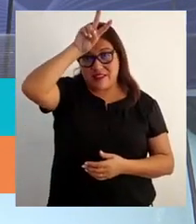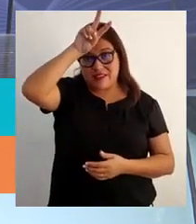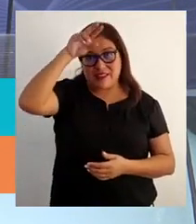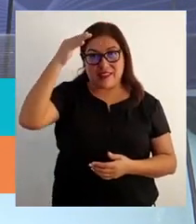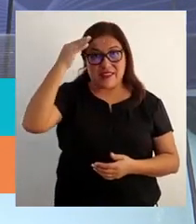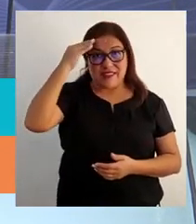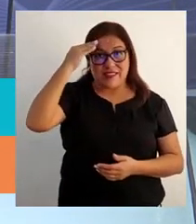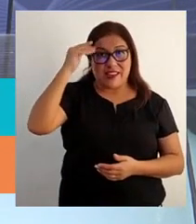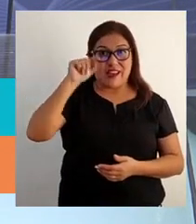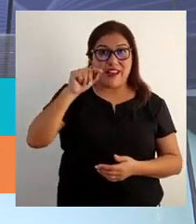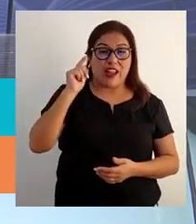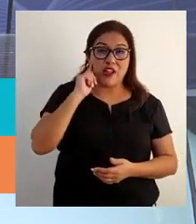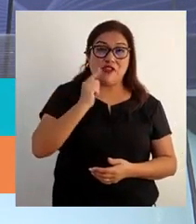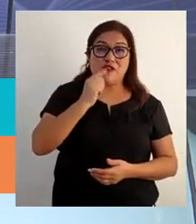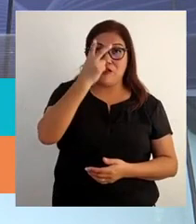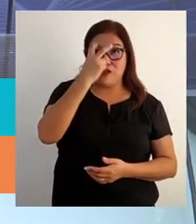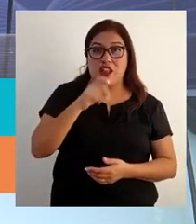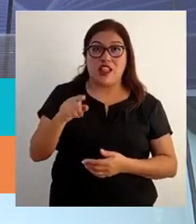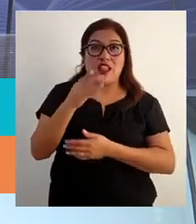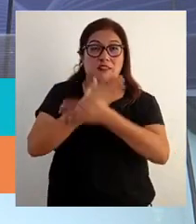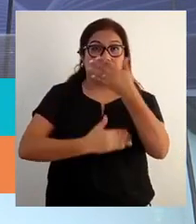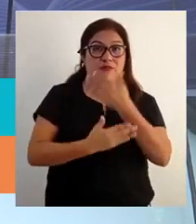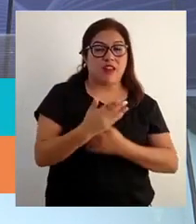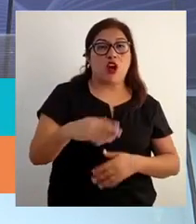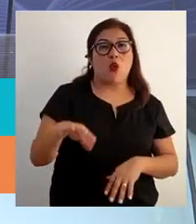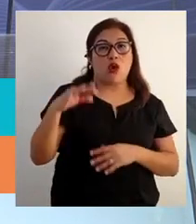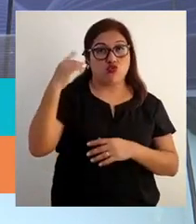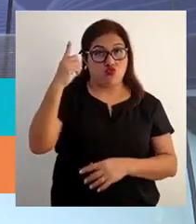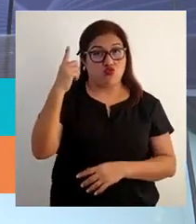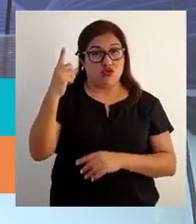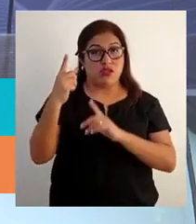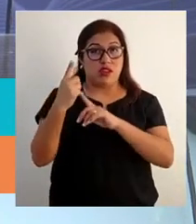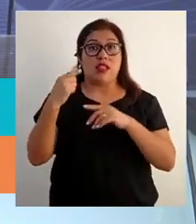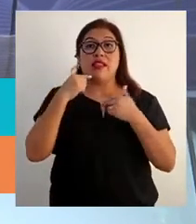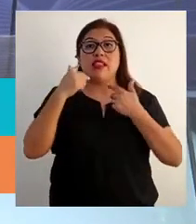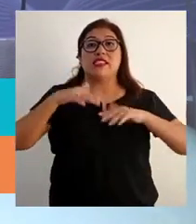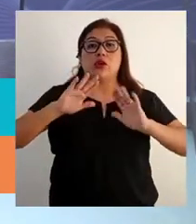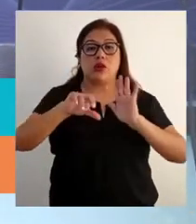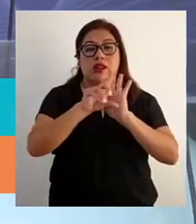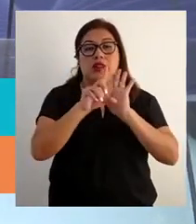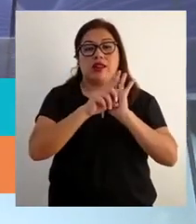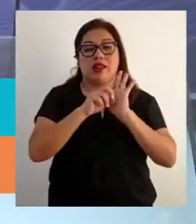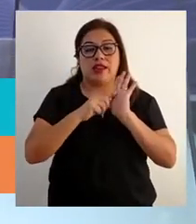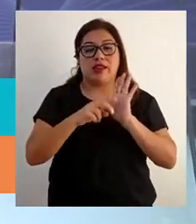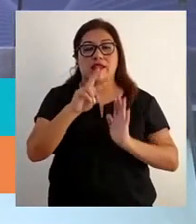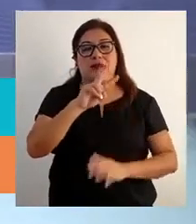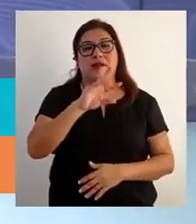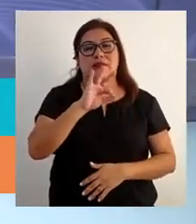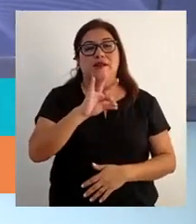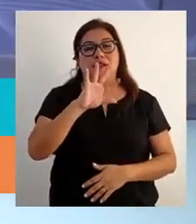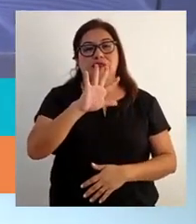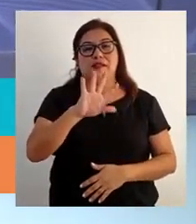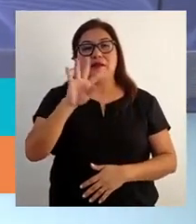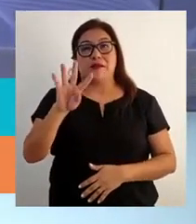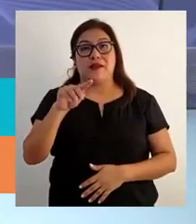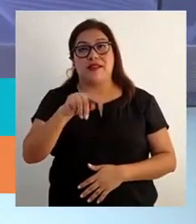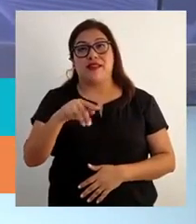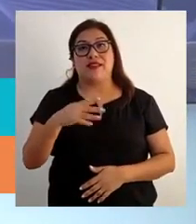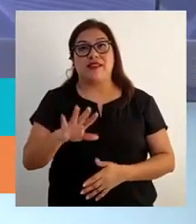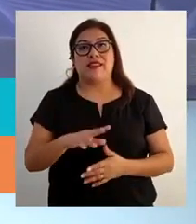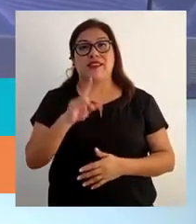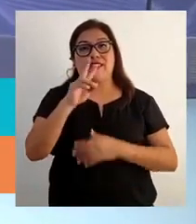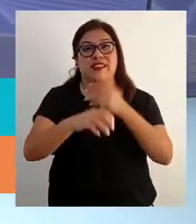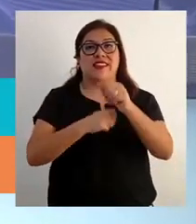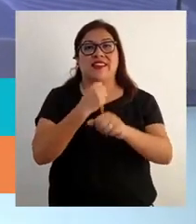la sordoceguera como discapacidad única. Según la ley, a ver... La ley 29524 de mayo del año